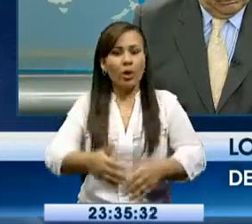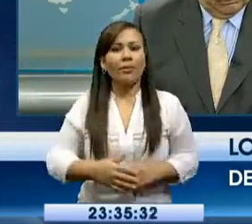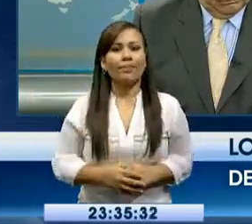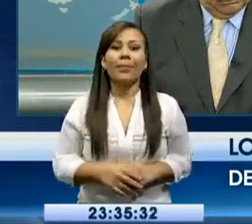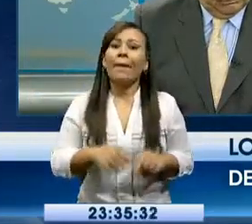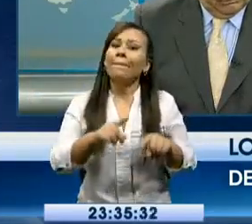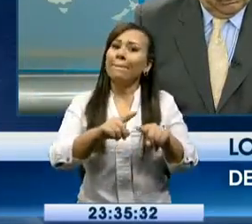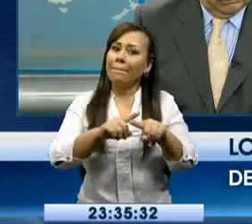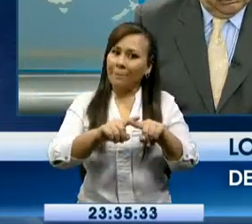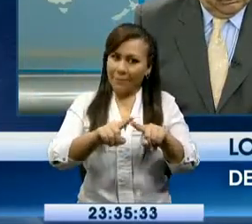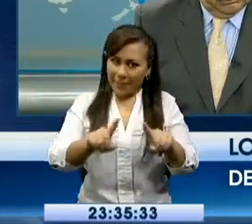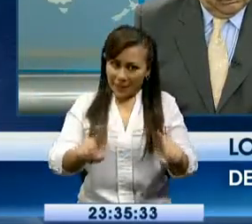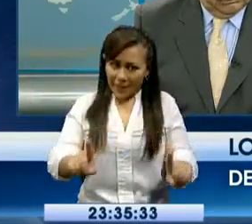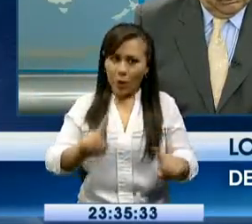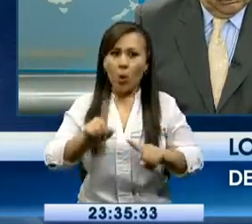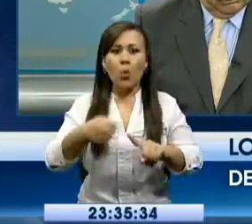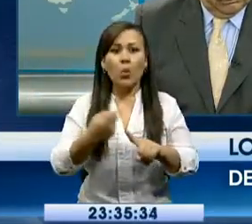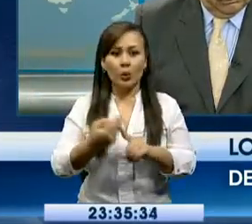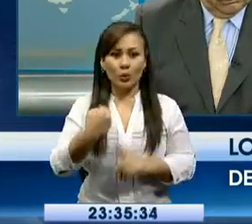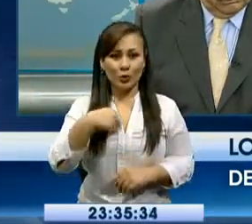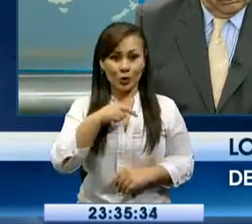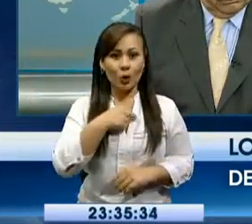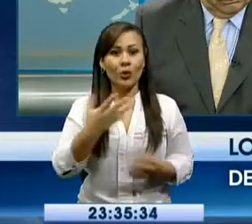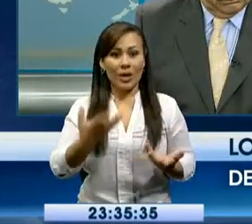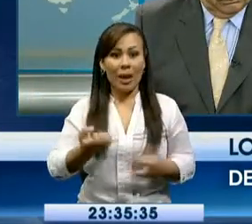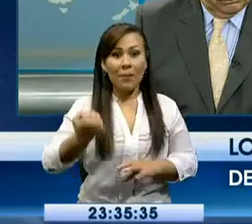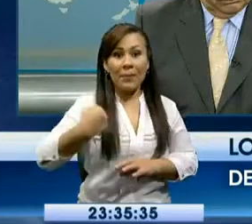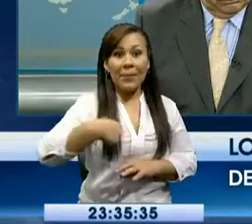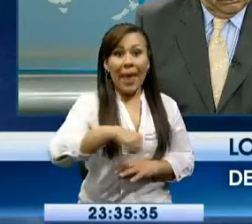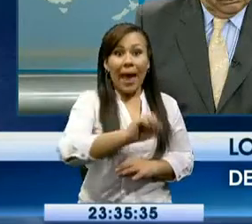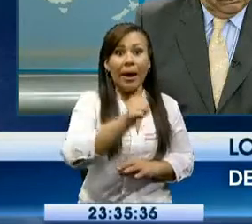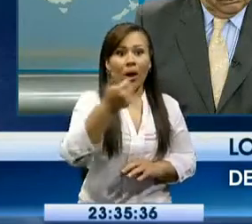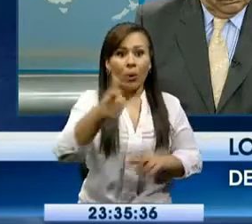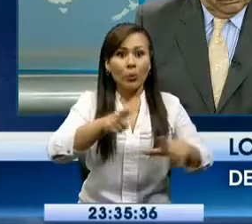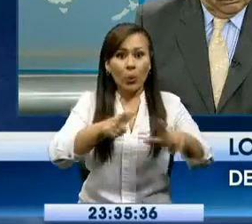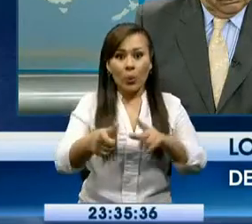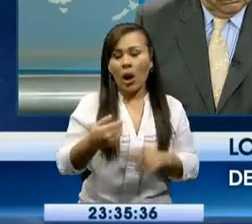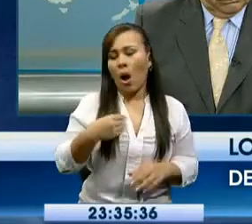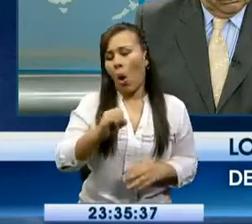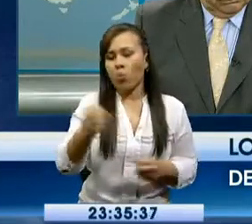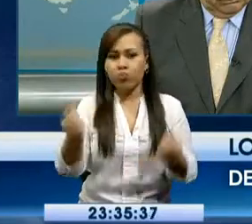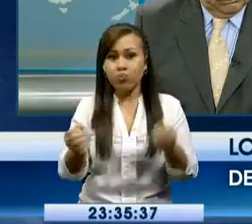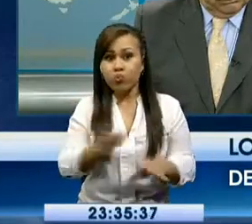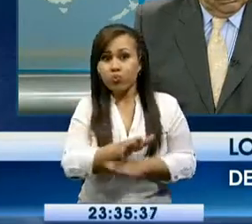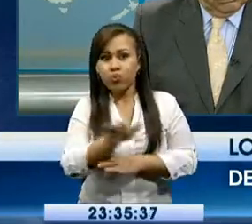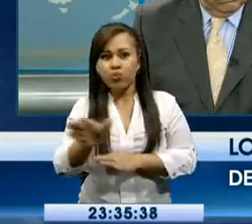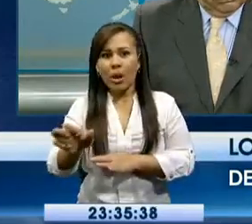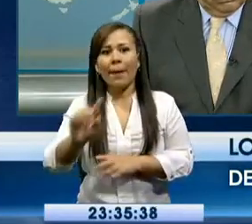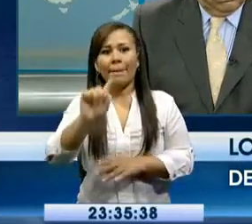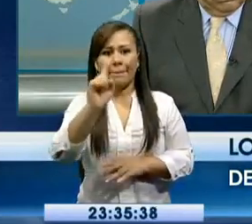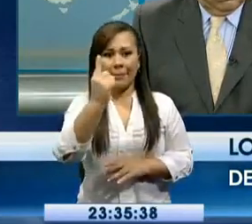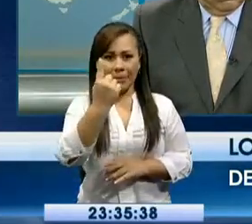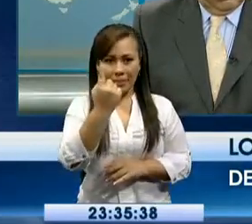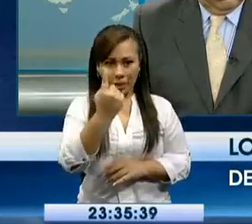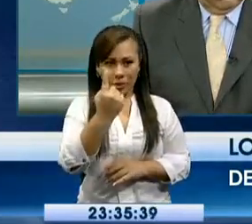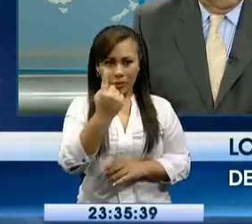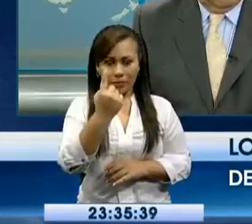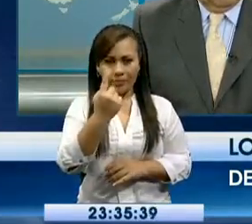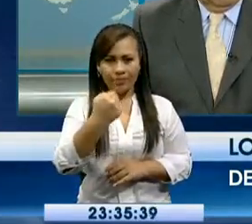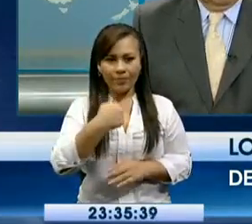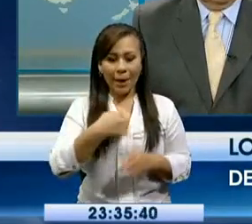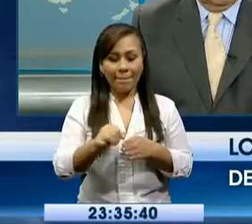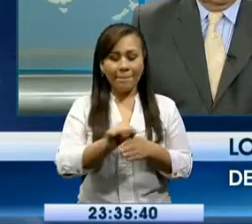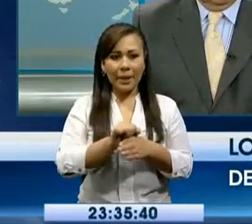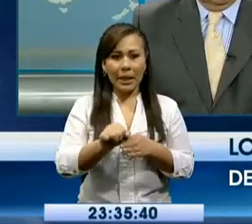Pero cuando queremos trasladarnos de un lugar a otro, ahí la cosa es diferente. La primera condición es